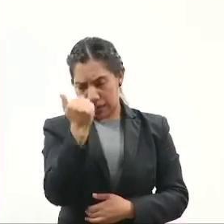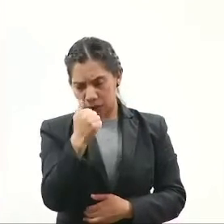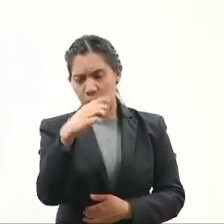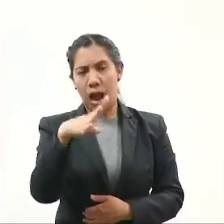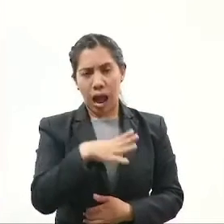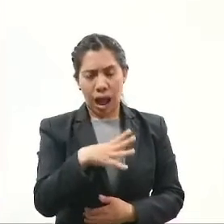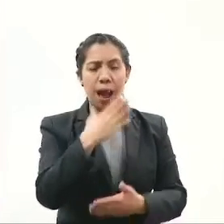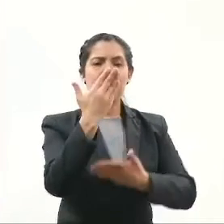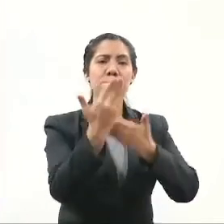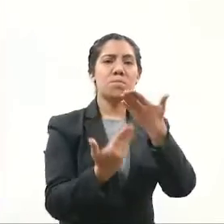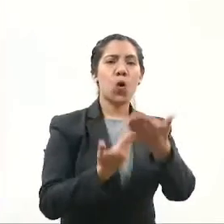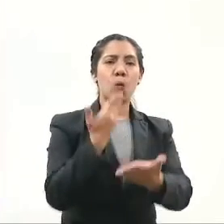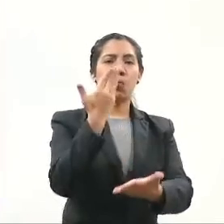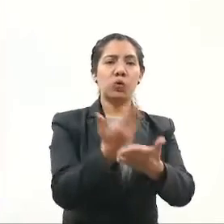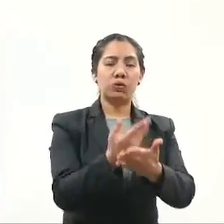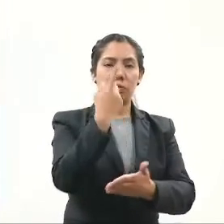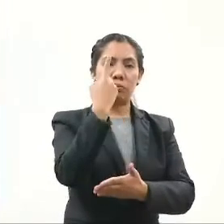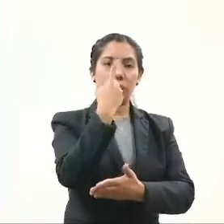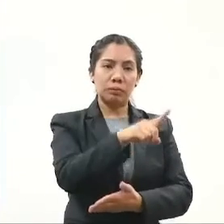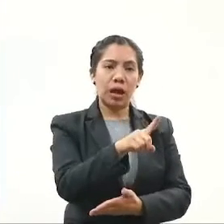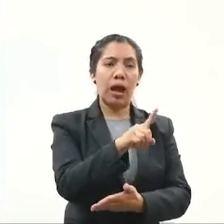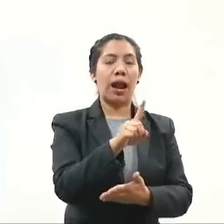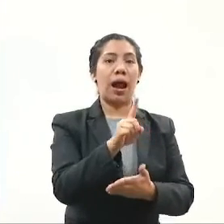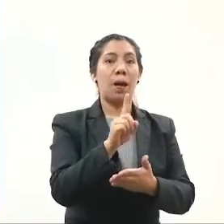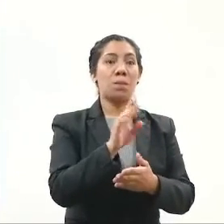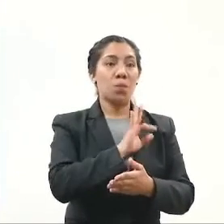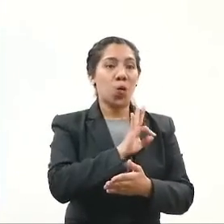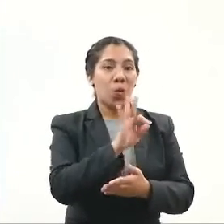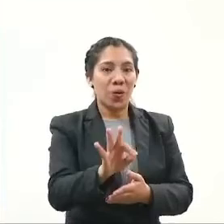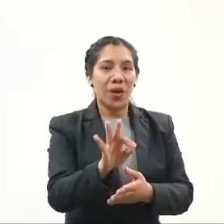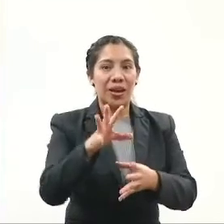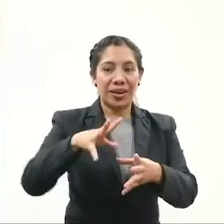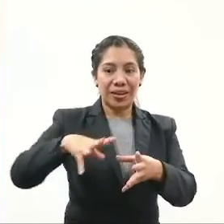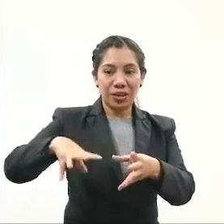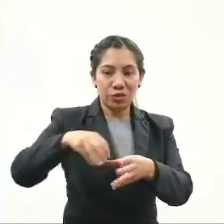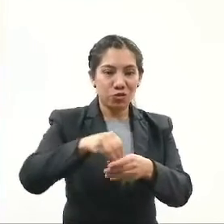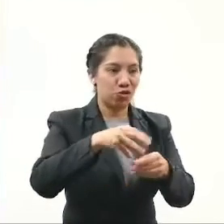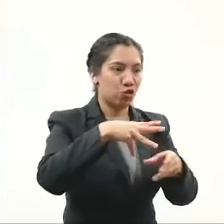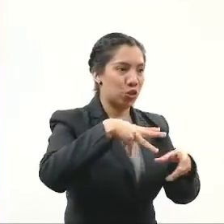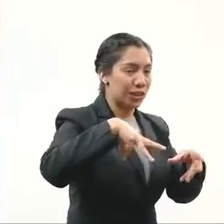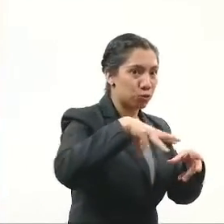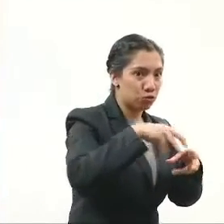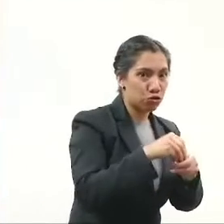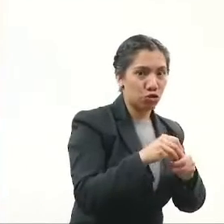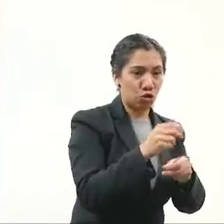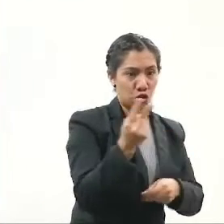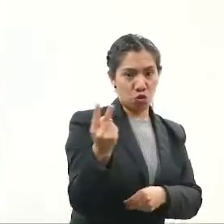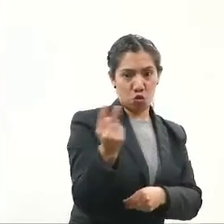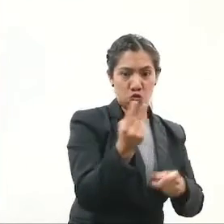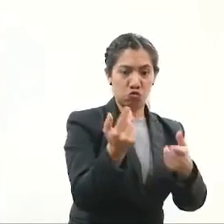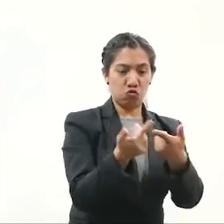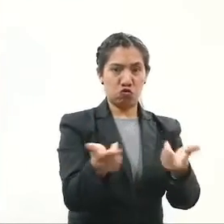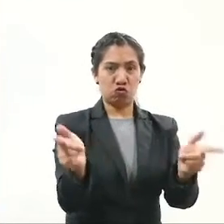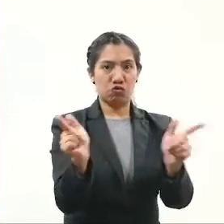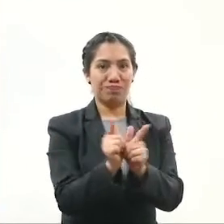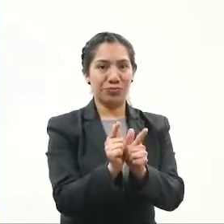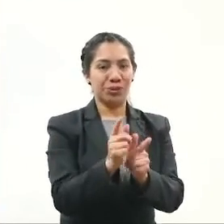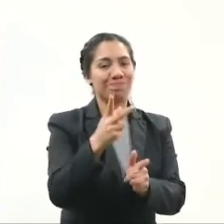por no seguir excluyendo las también lo es que es necesario multiplicar